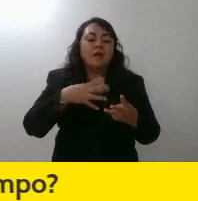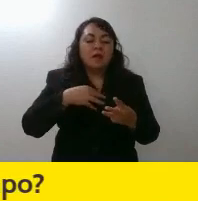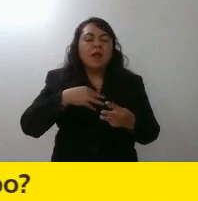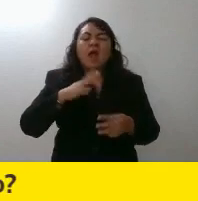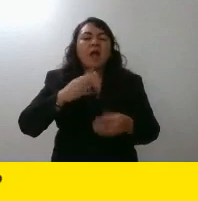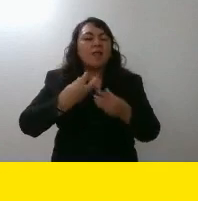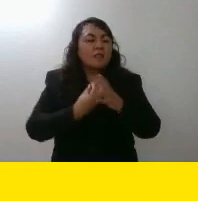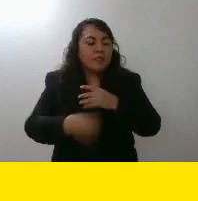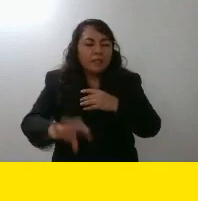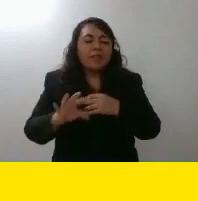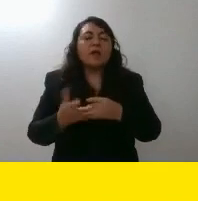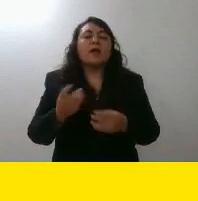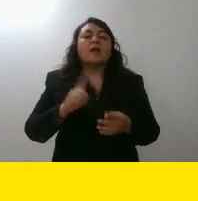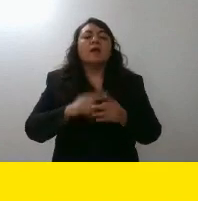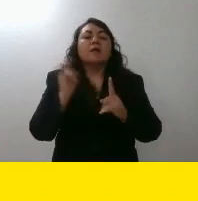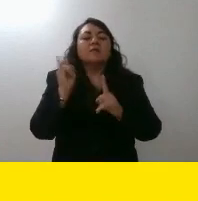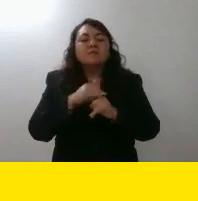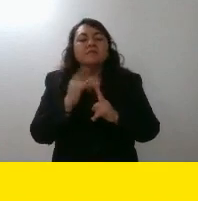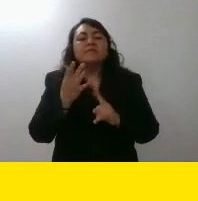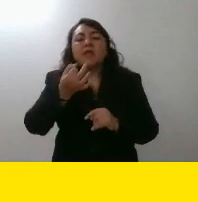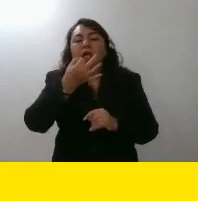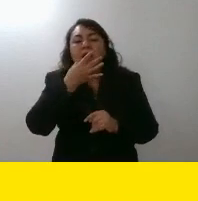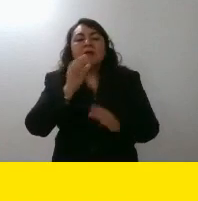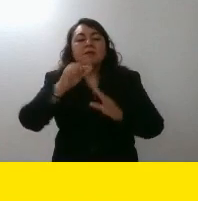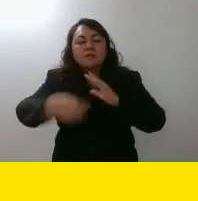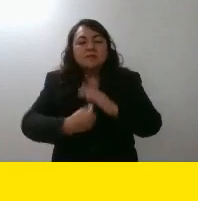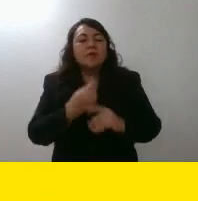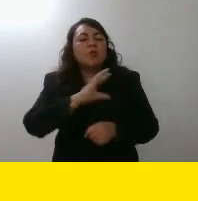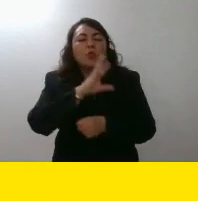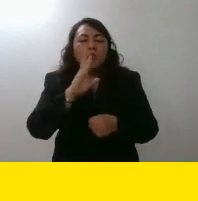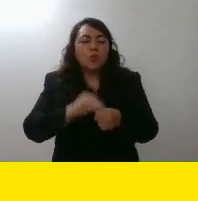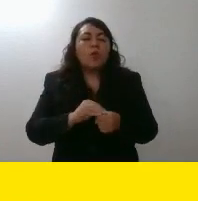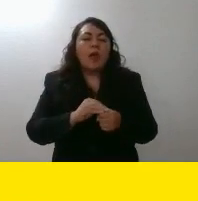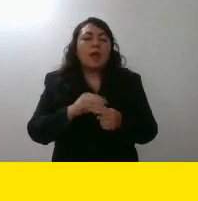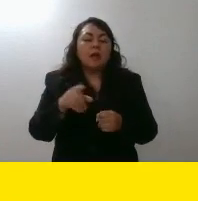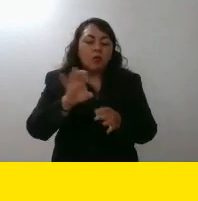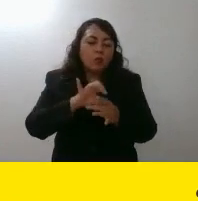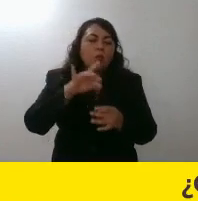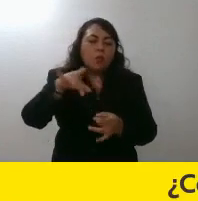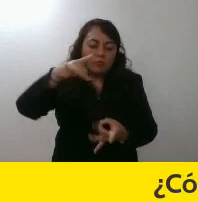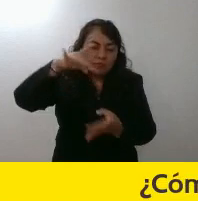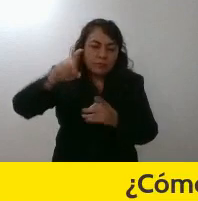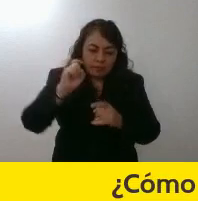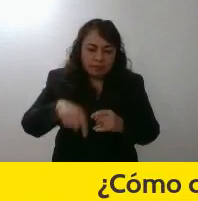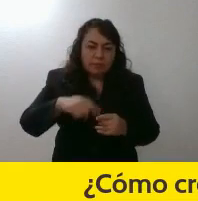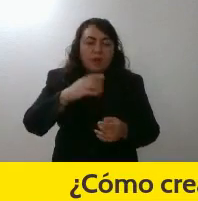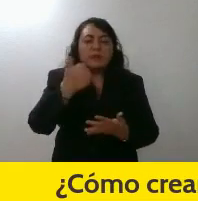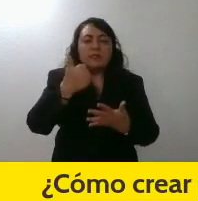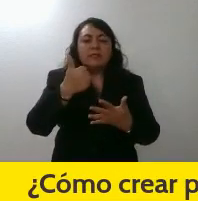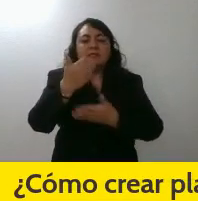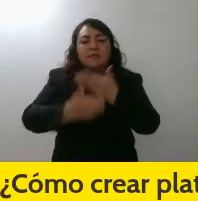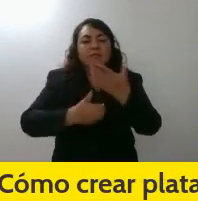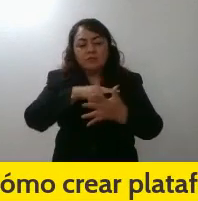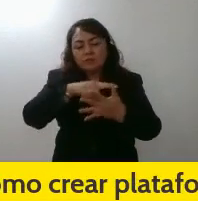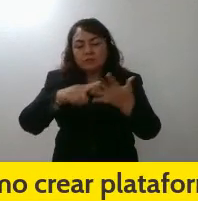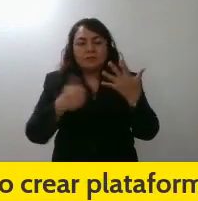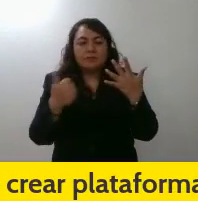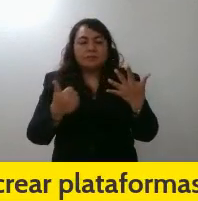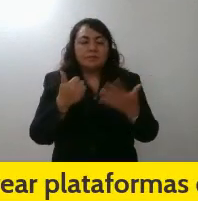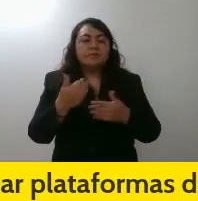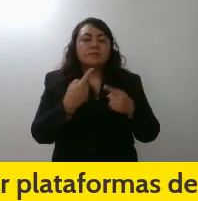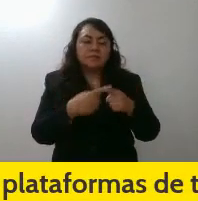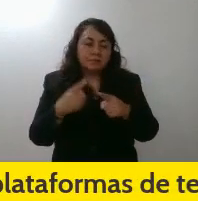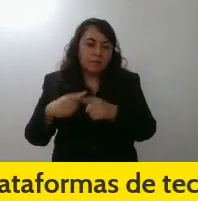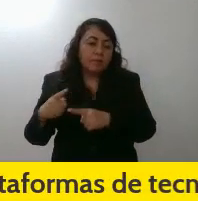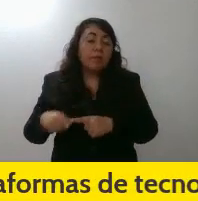embarazo, preservativos y anticonceptivos. Esas eran como y vacunatorios. Esos eran como los 6 servicios que tenía.